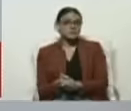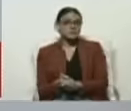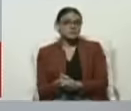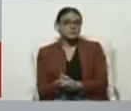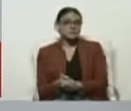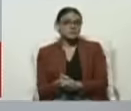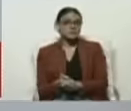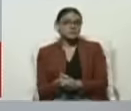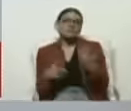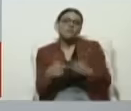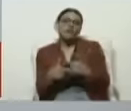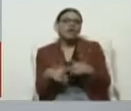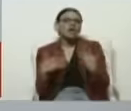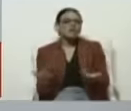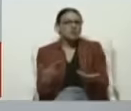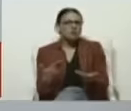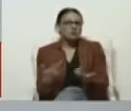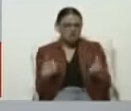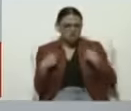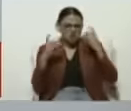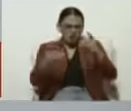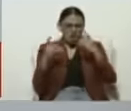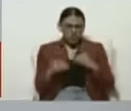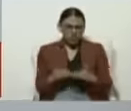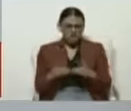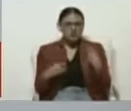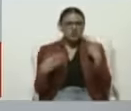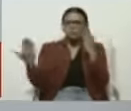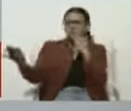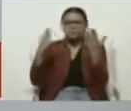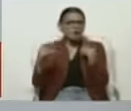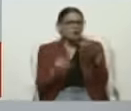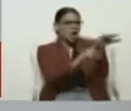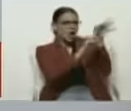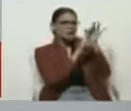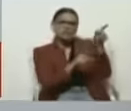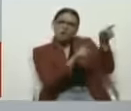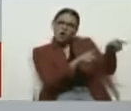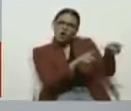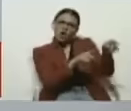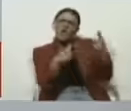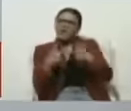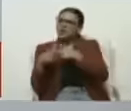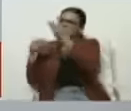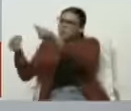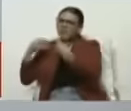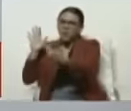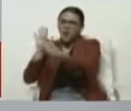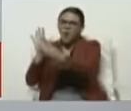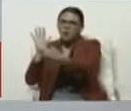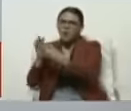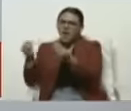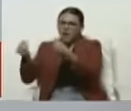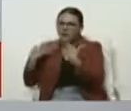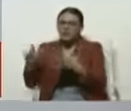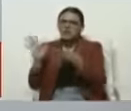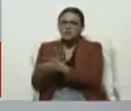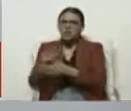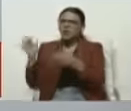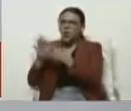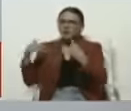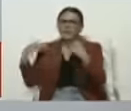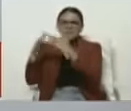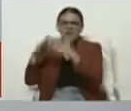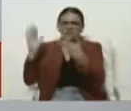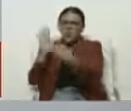y por haber tomado una decisión política, es amenazado de muerte, es amenazado de que le van a quemar la casa, es amenazada